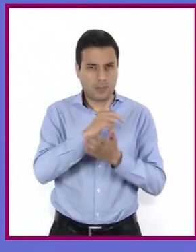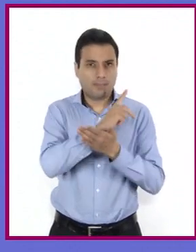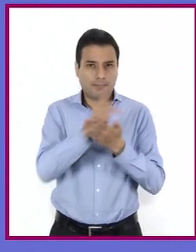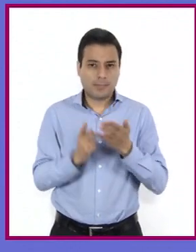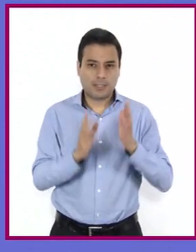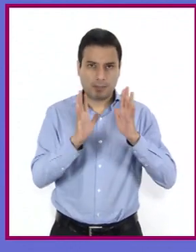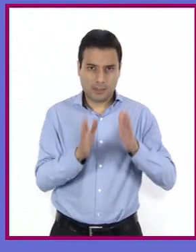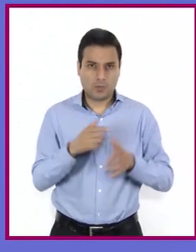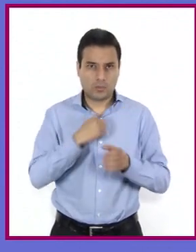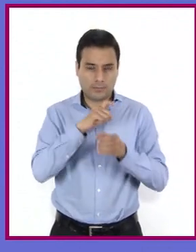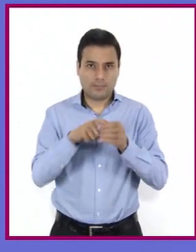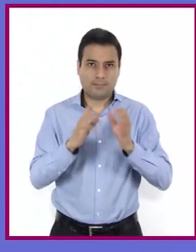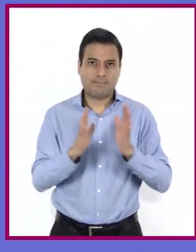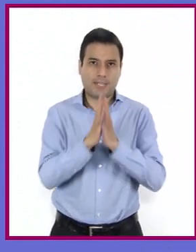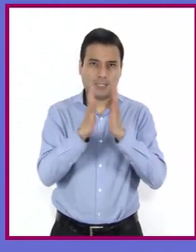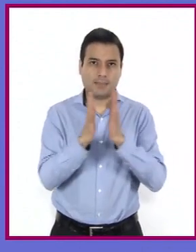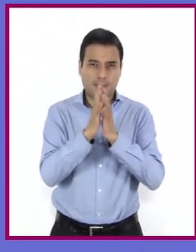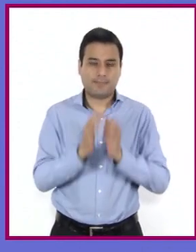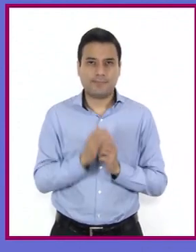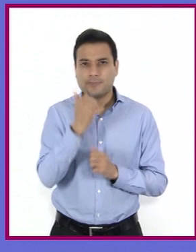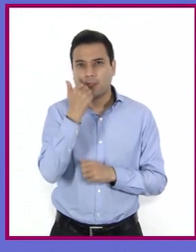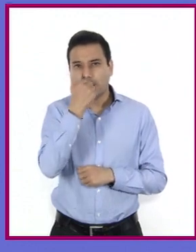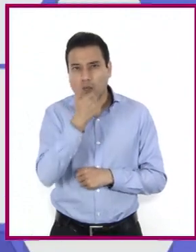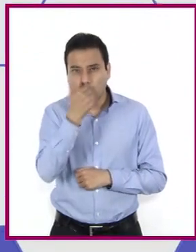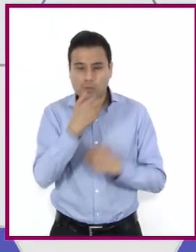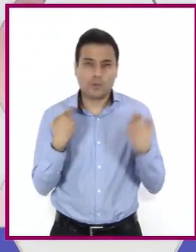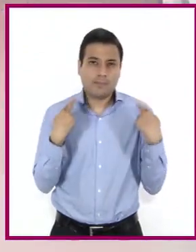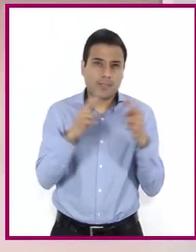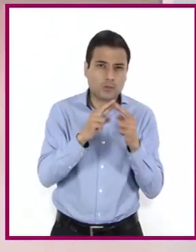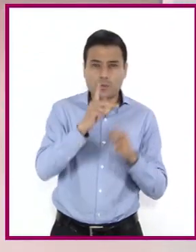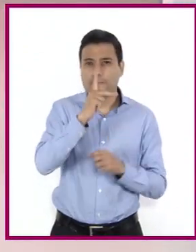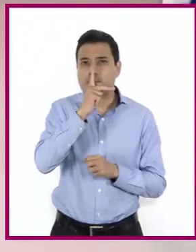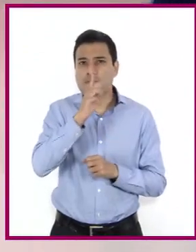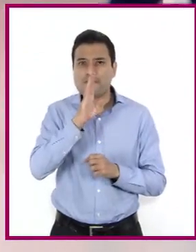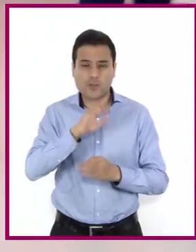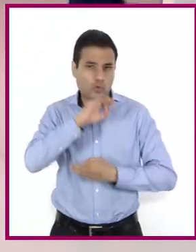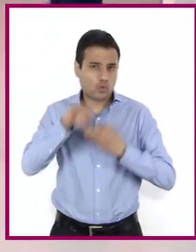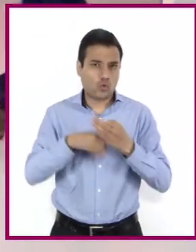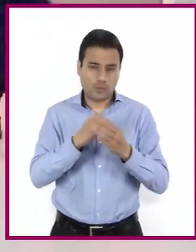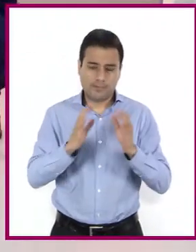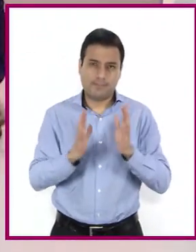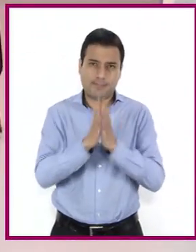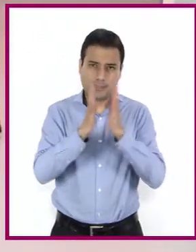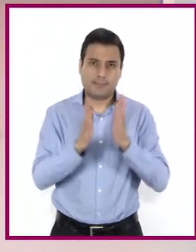participo. Alumno, docente y padre de familia.